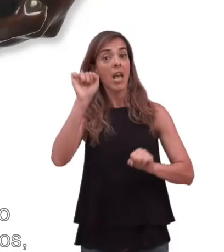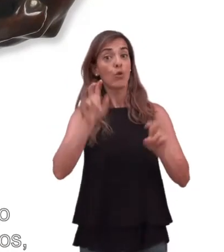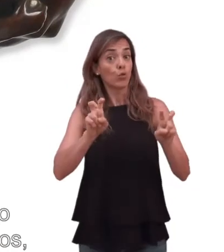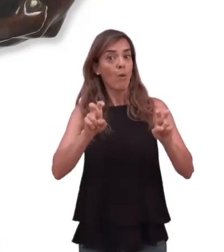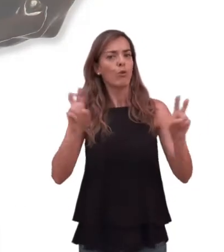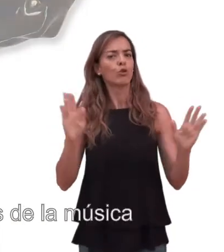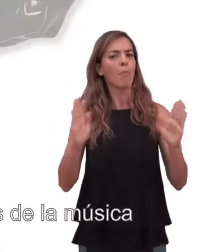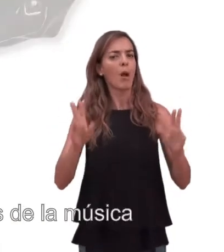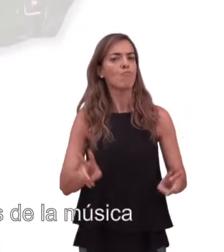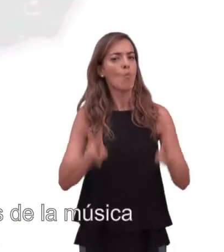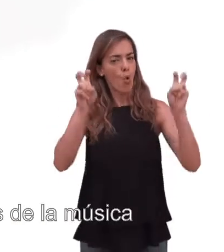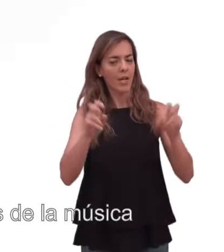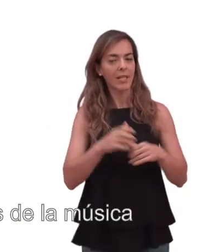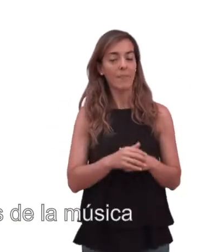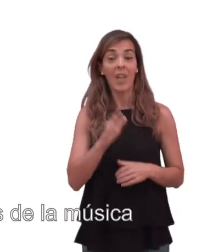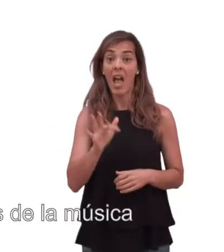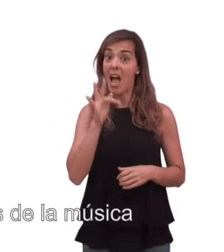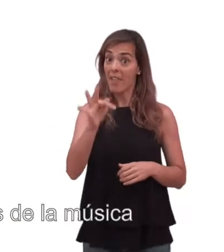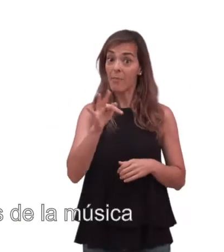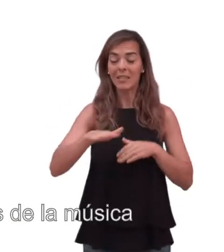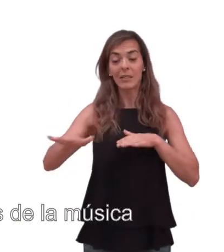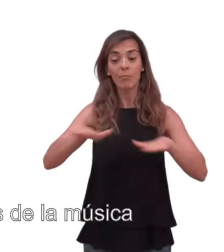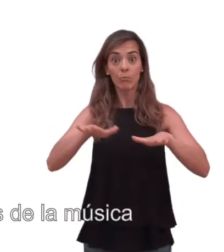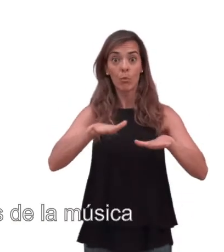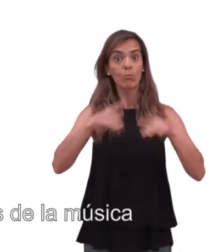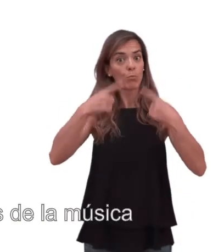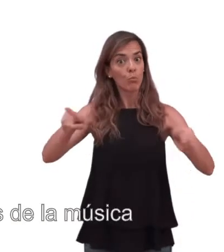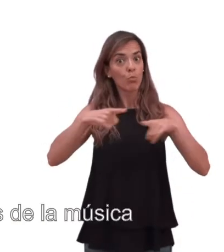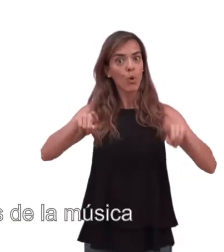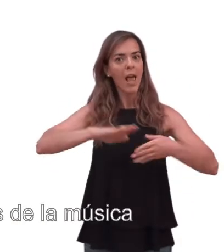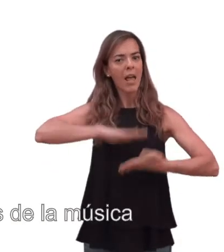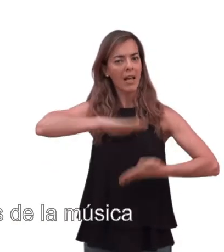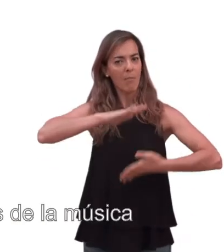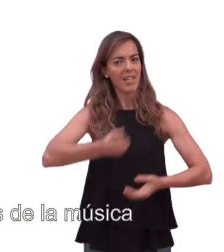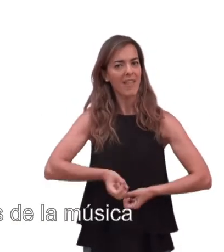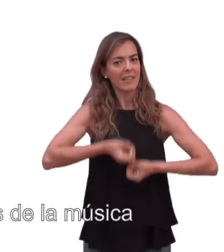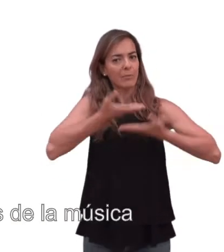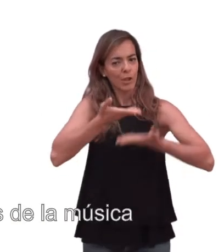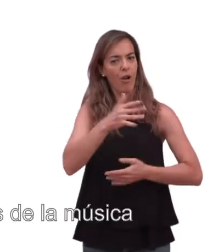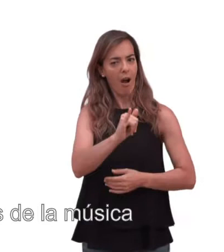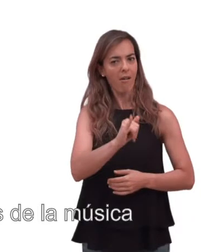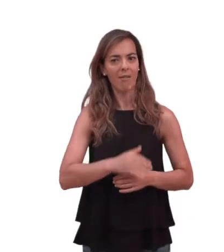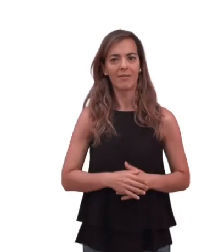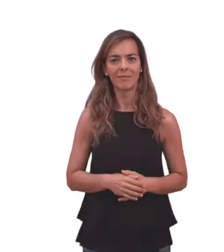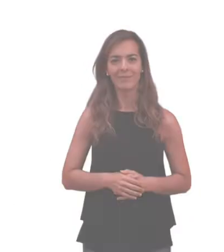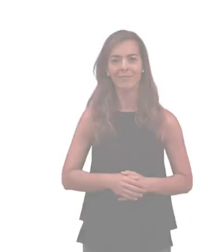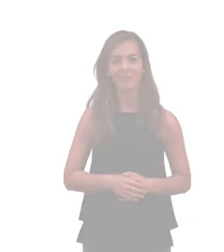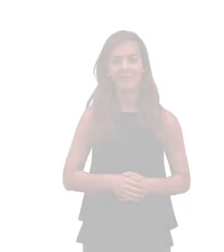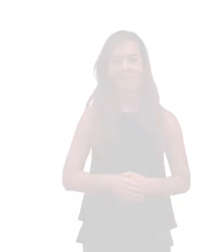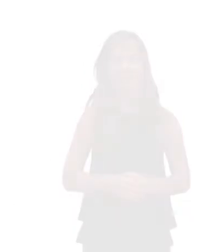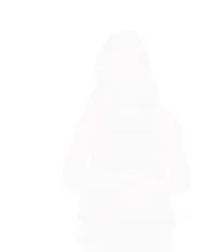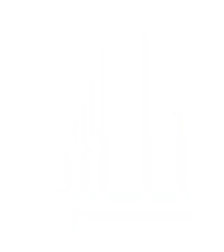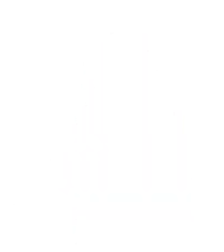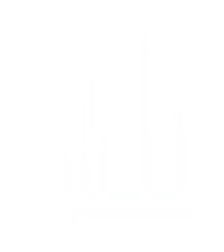modernos, además de las posibilidades expresivas de la música y el movimiento.